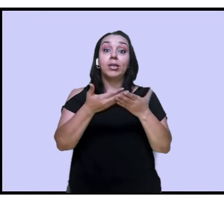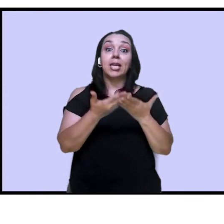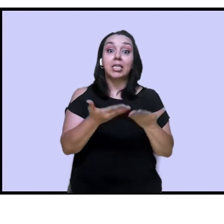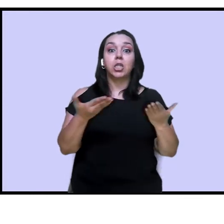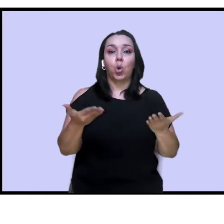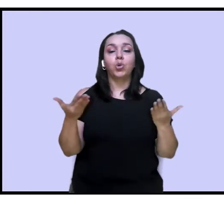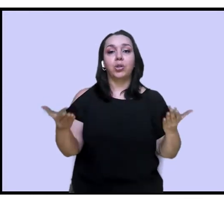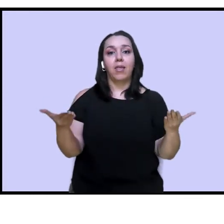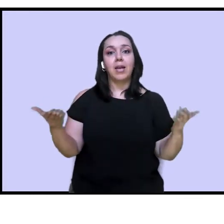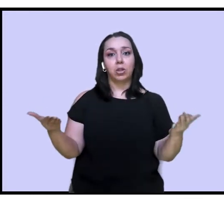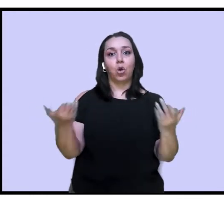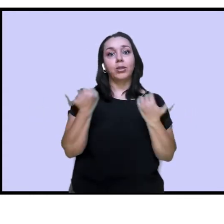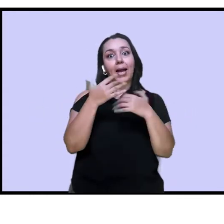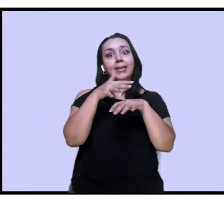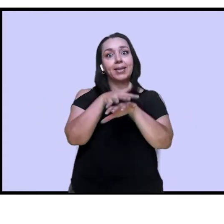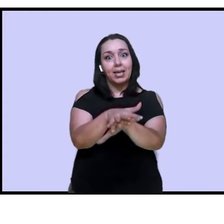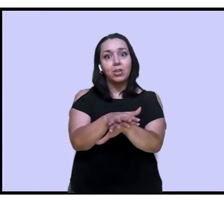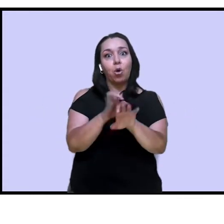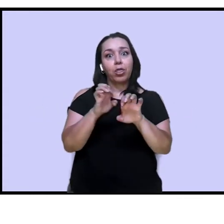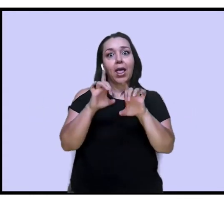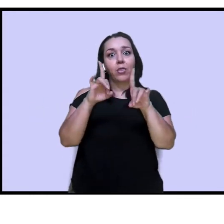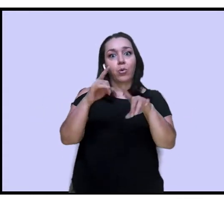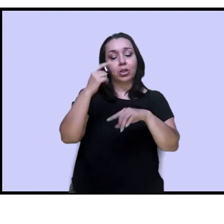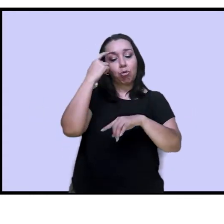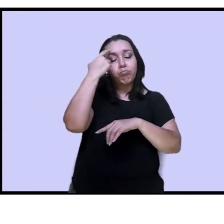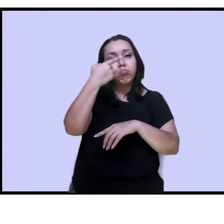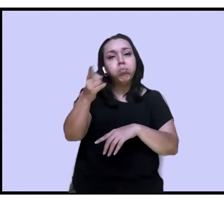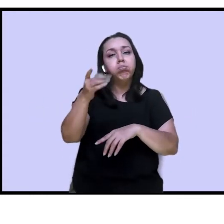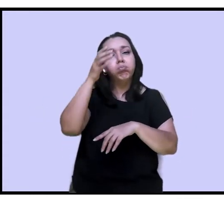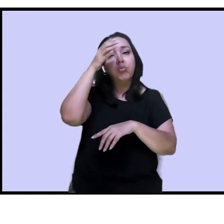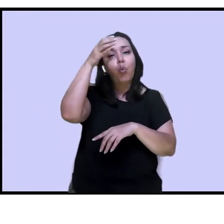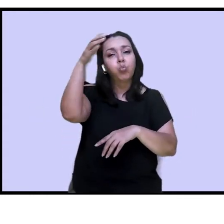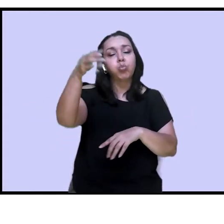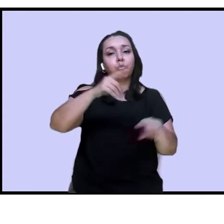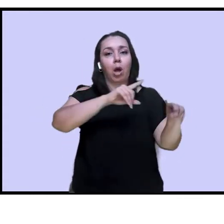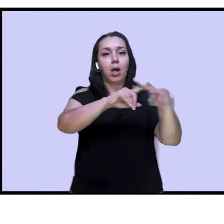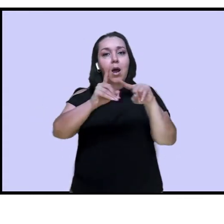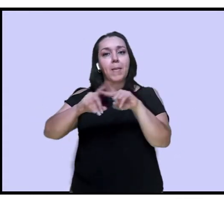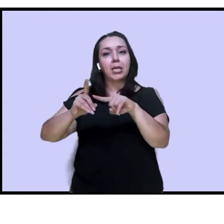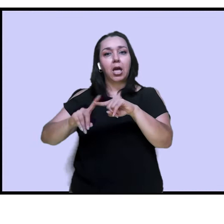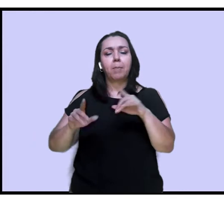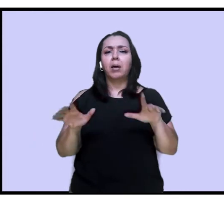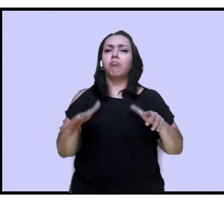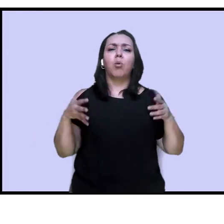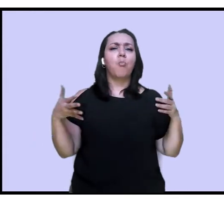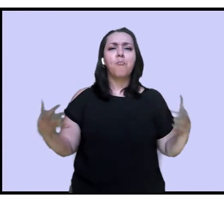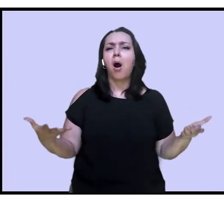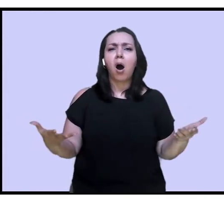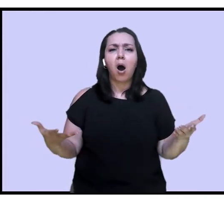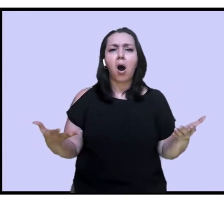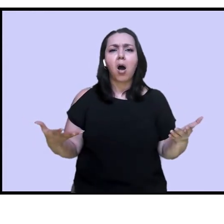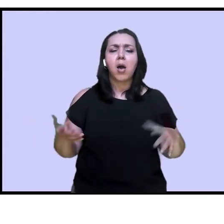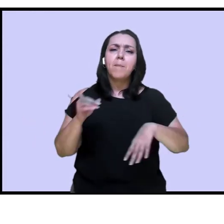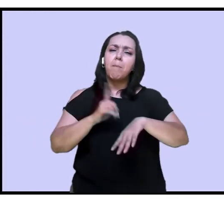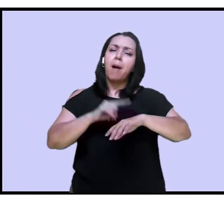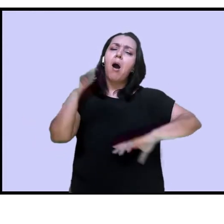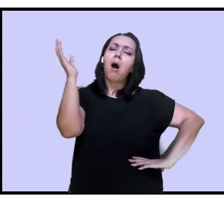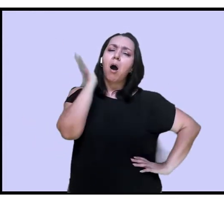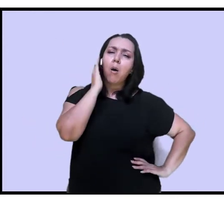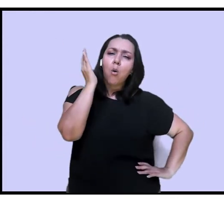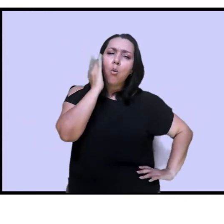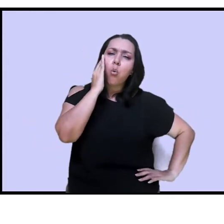Todas estas consideraciones de la integración a partir de la educación intercultural, compañeras y compañeros, se dan a partir